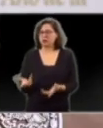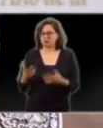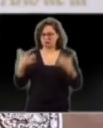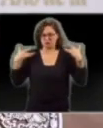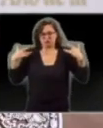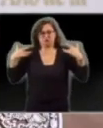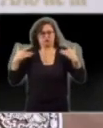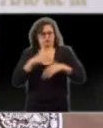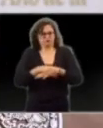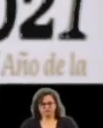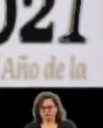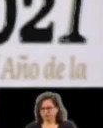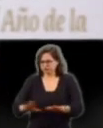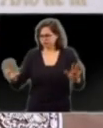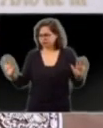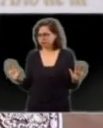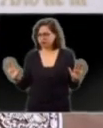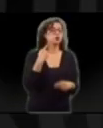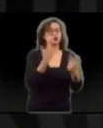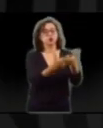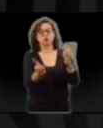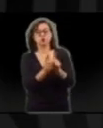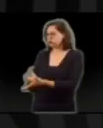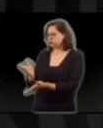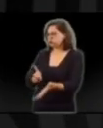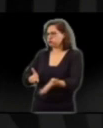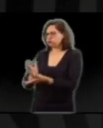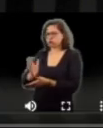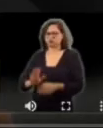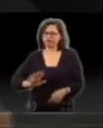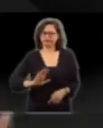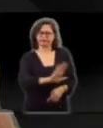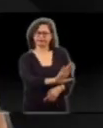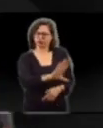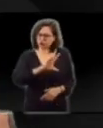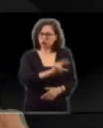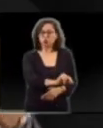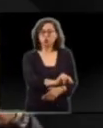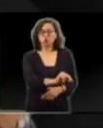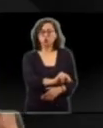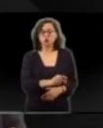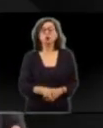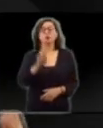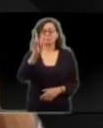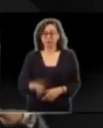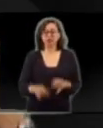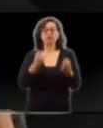del poder político y del poder económico, que sea un órgano verdadero verdaderamente